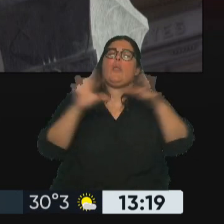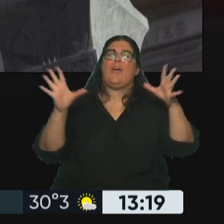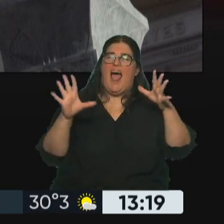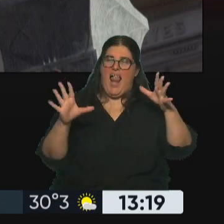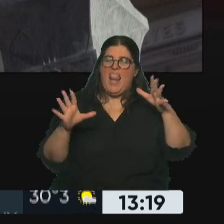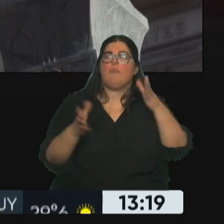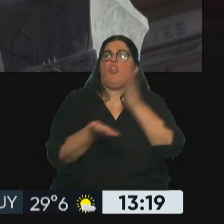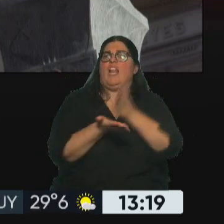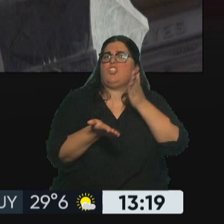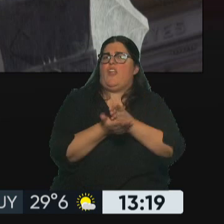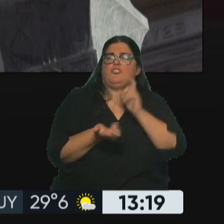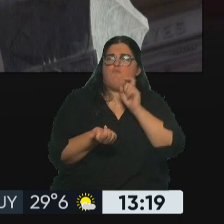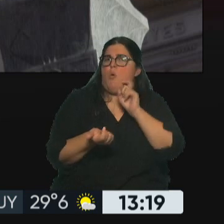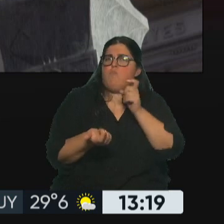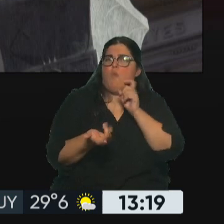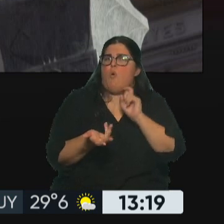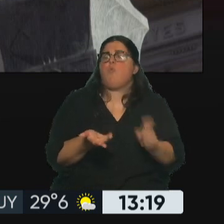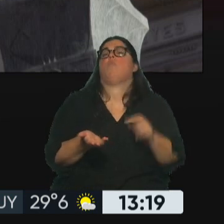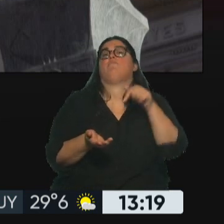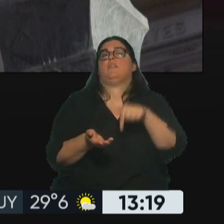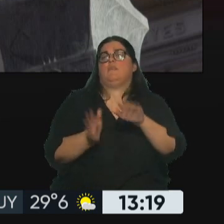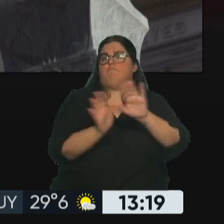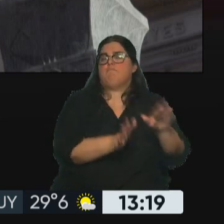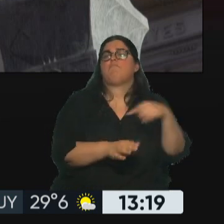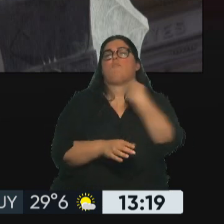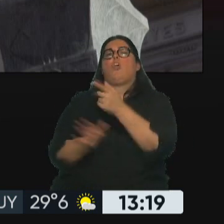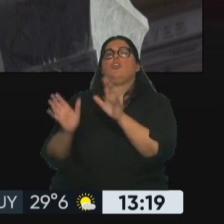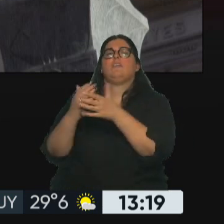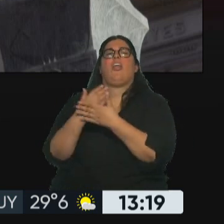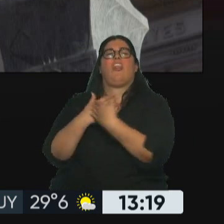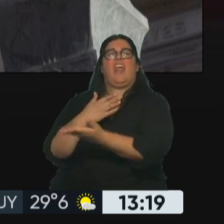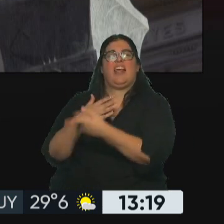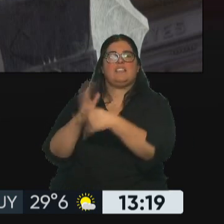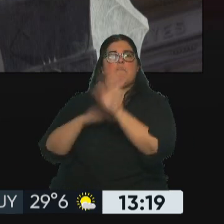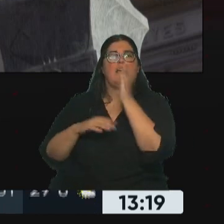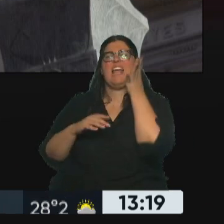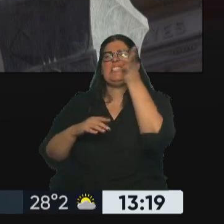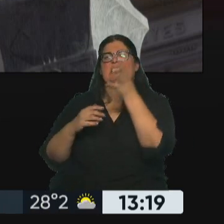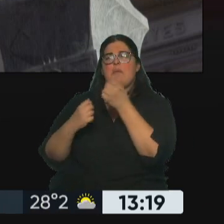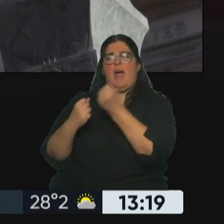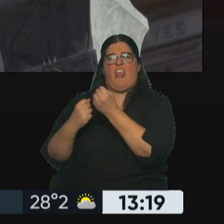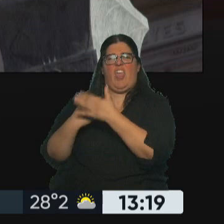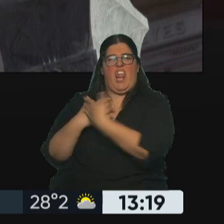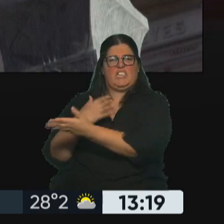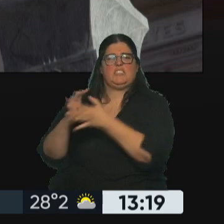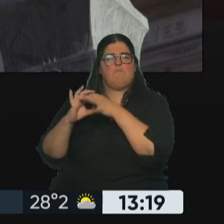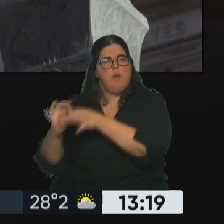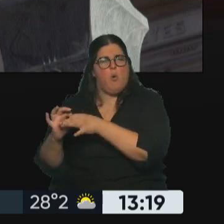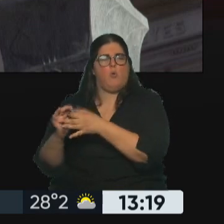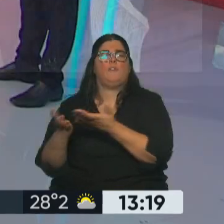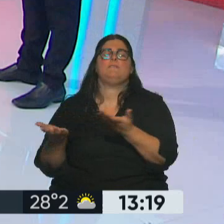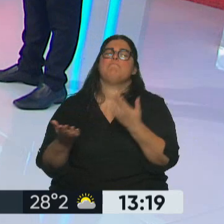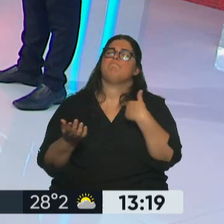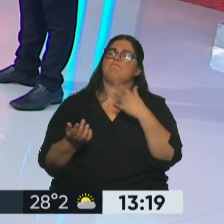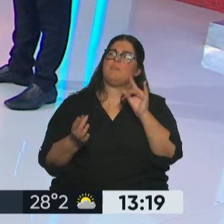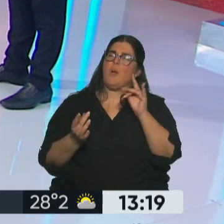y por otro lado, este sector más ligado a la extrema derecha. me cuesta pensar que no, es que en realidad el pueblo chileno